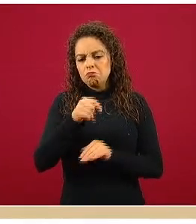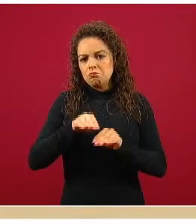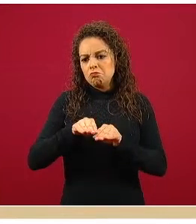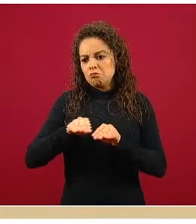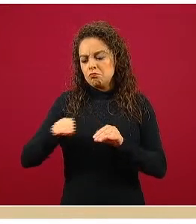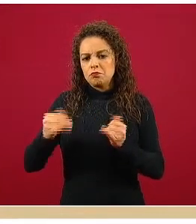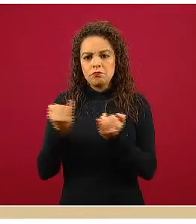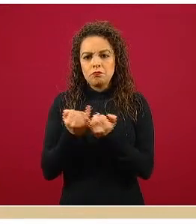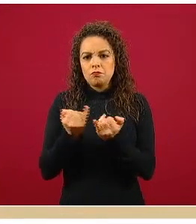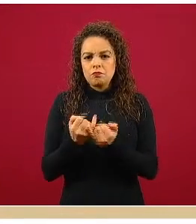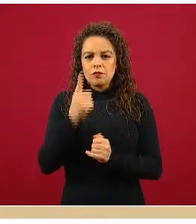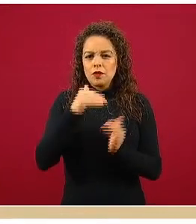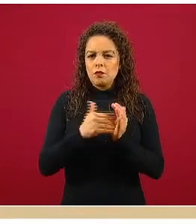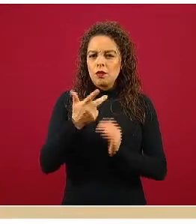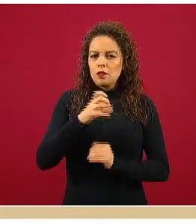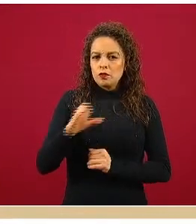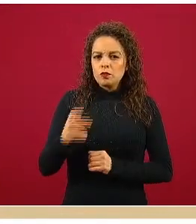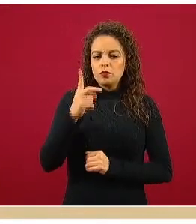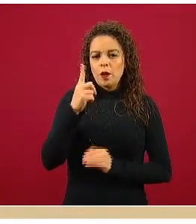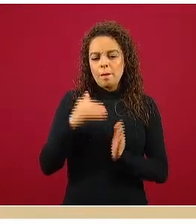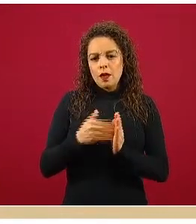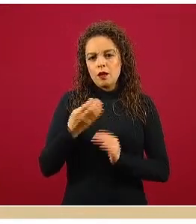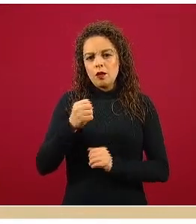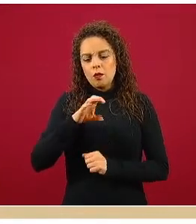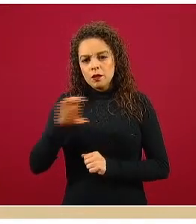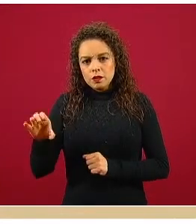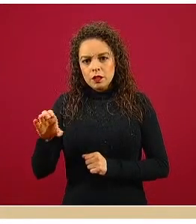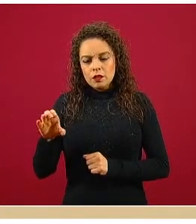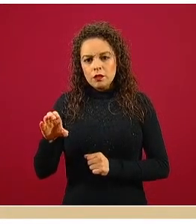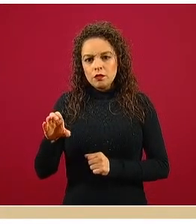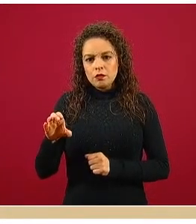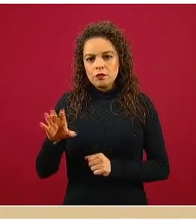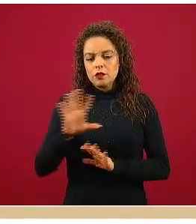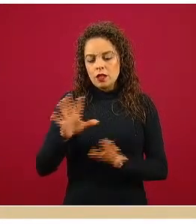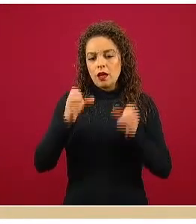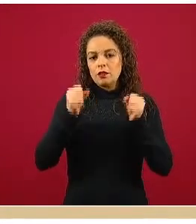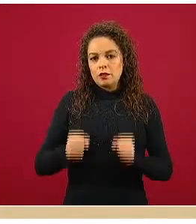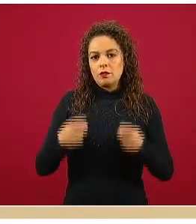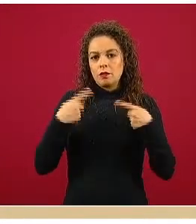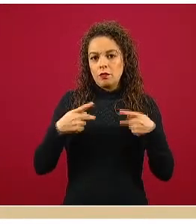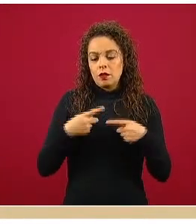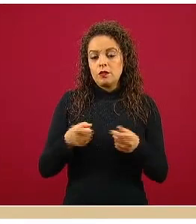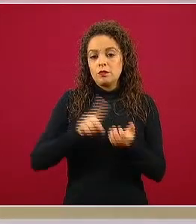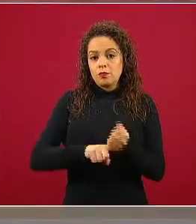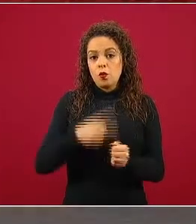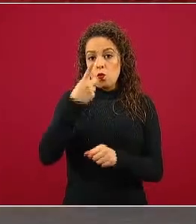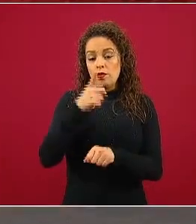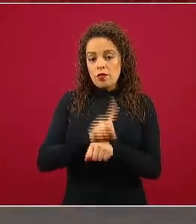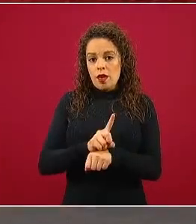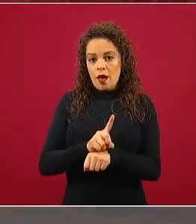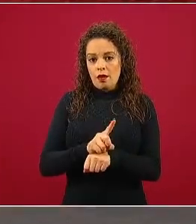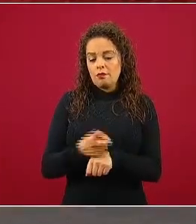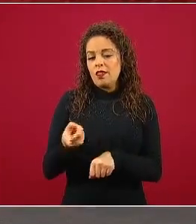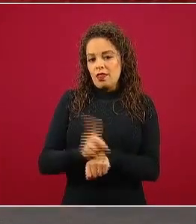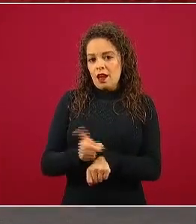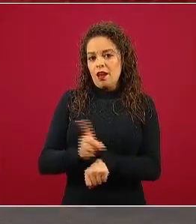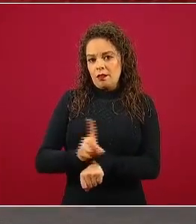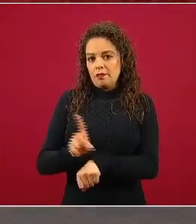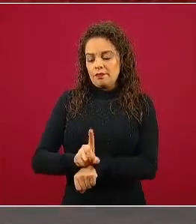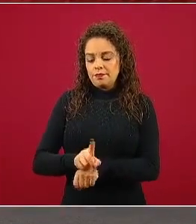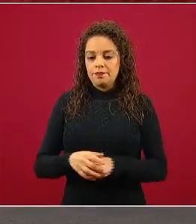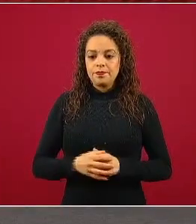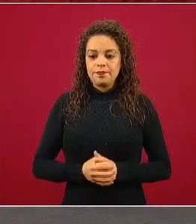entre los 1.800 y los 1.900 casos que se han confirmado diariamente. Pasemos a ver el